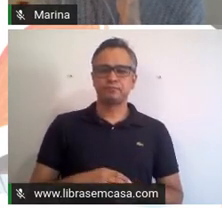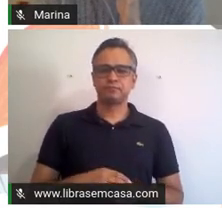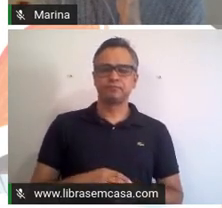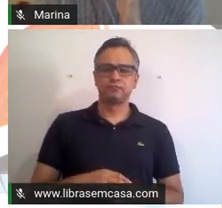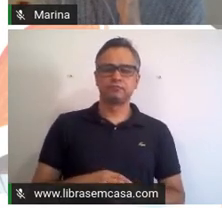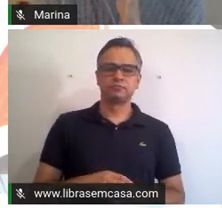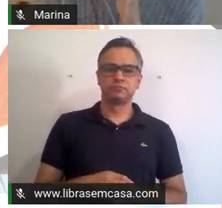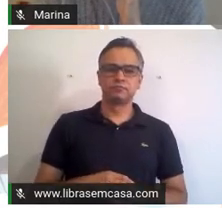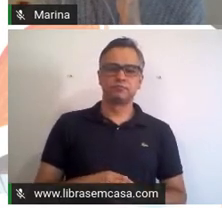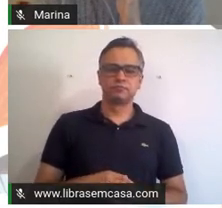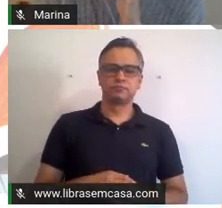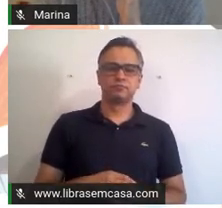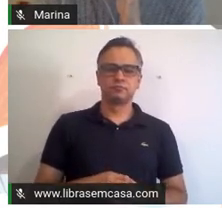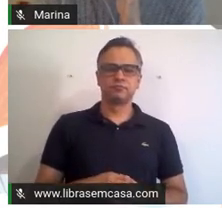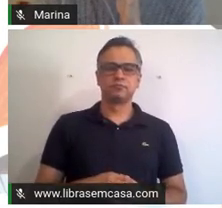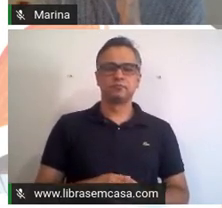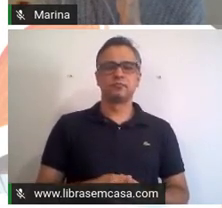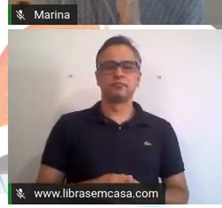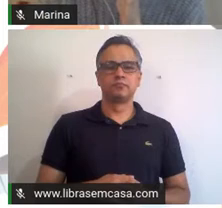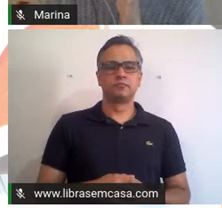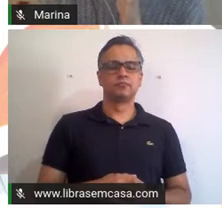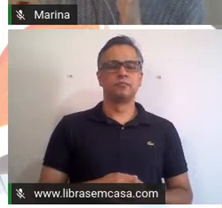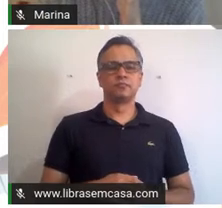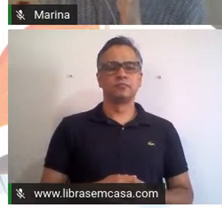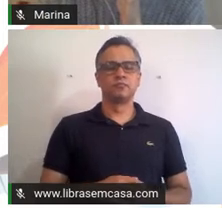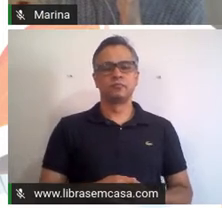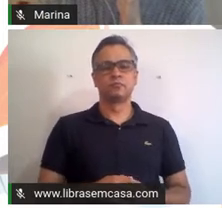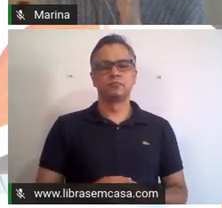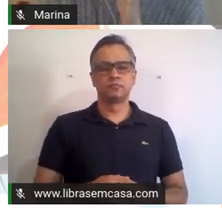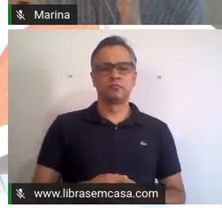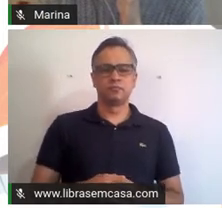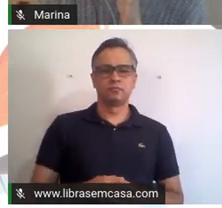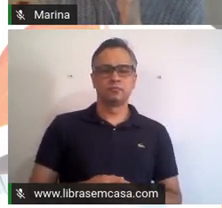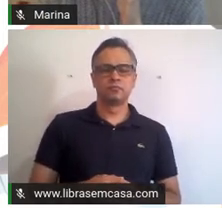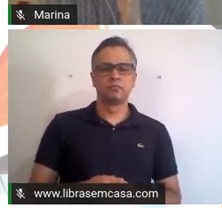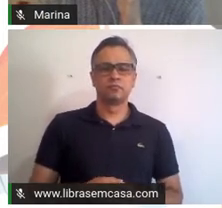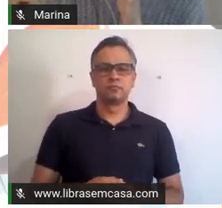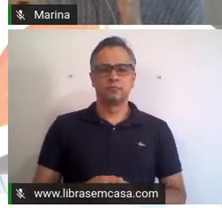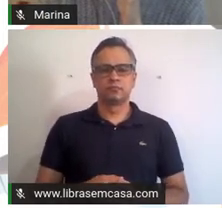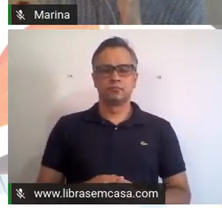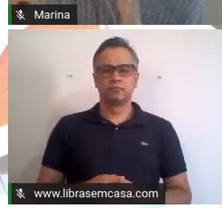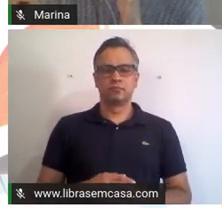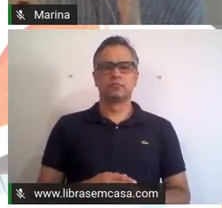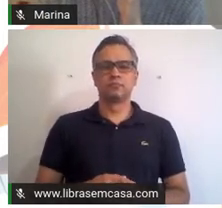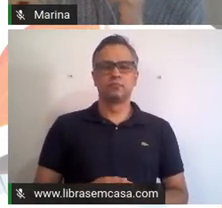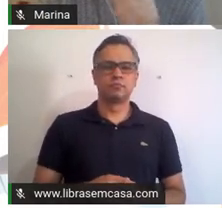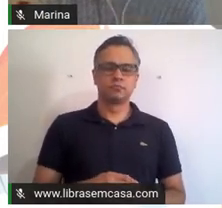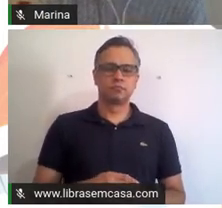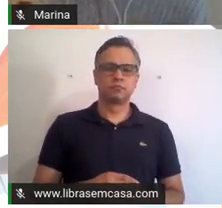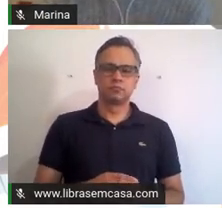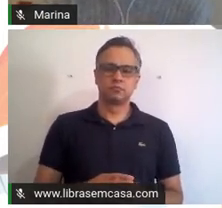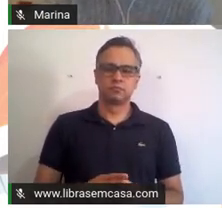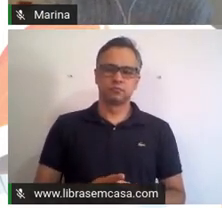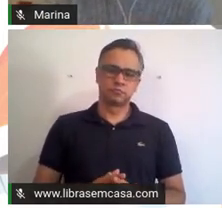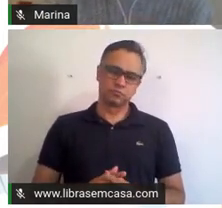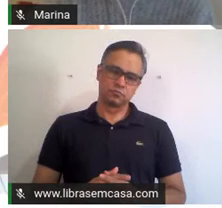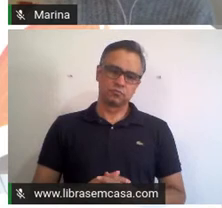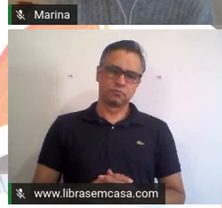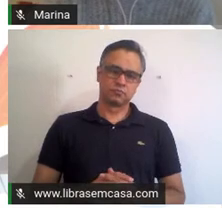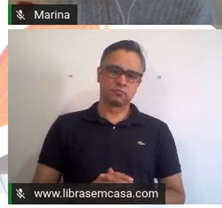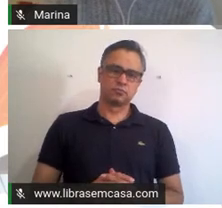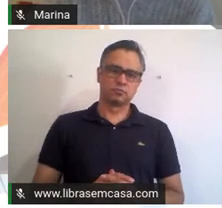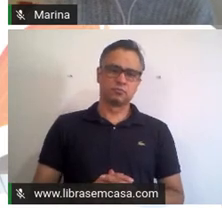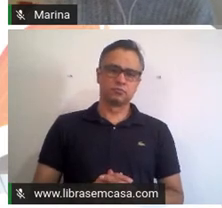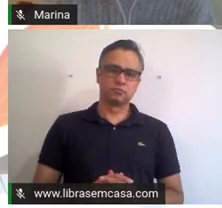cuando se diezma la biodiversidad no hay manera de volver atrás. Todo esto es acompañado con, tuvimos todo el tiempo de pandemia, la mitad del país